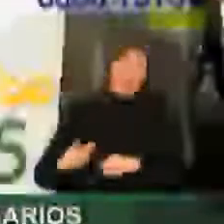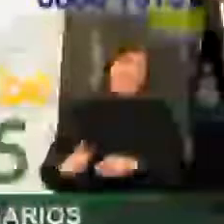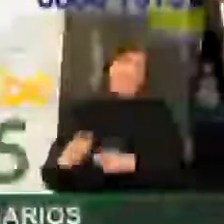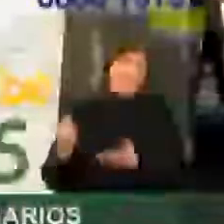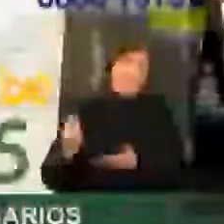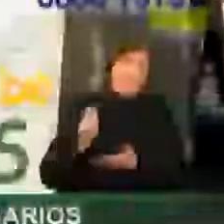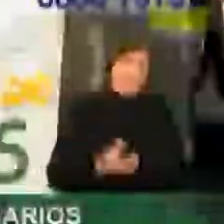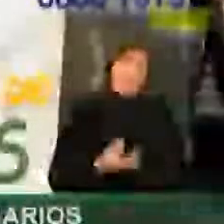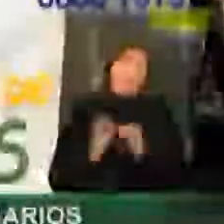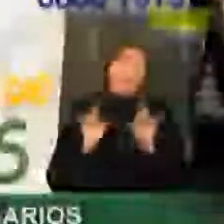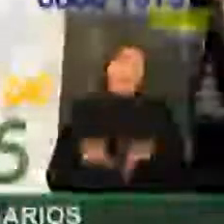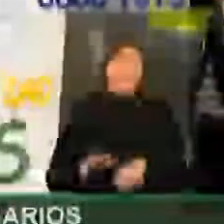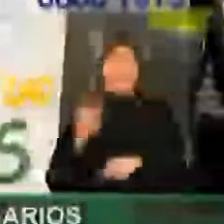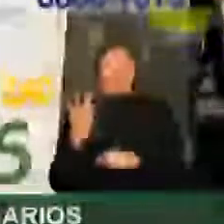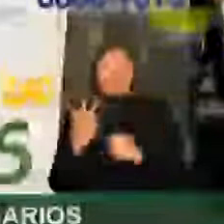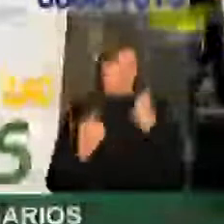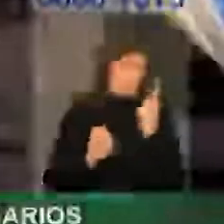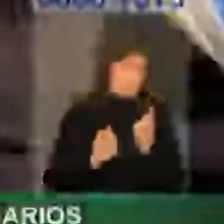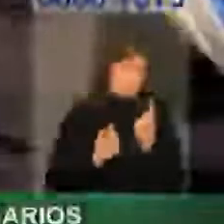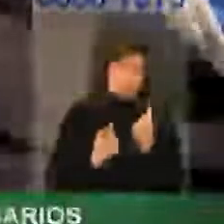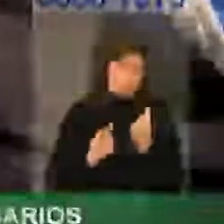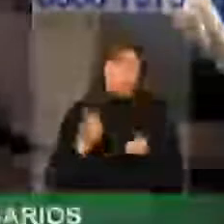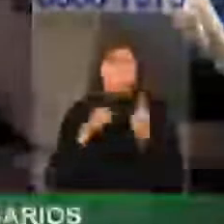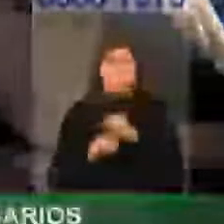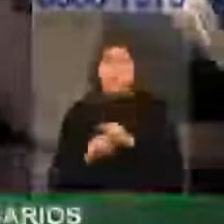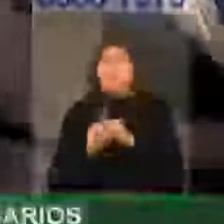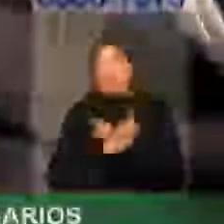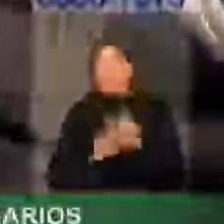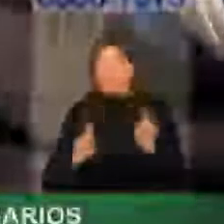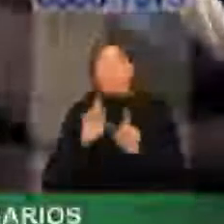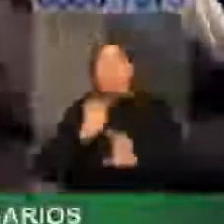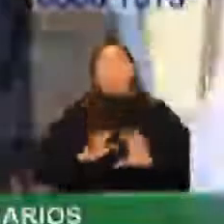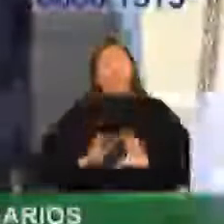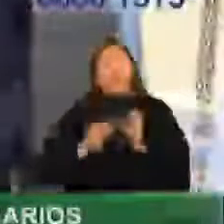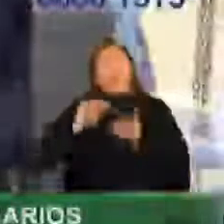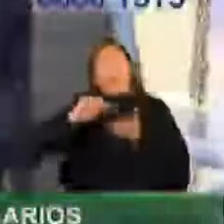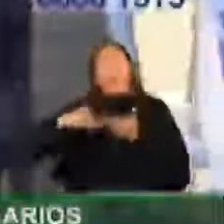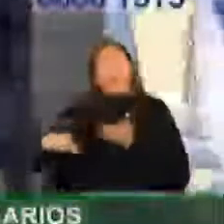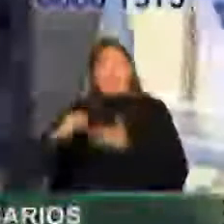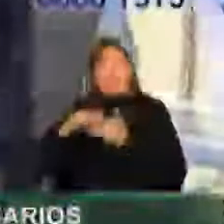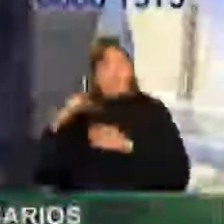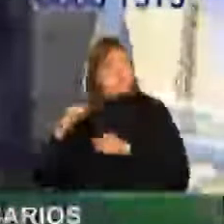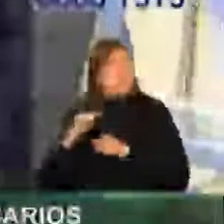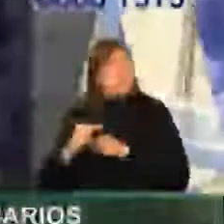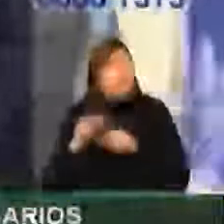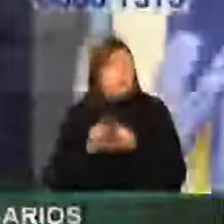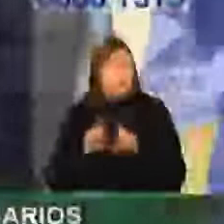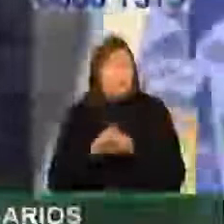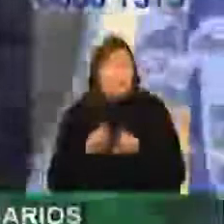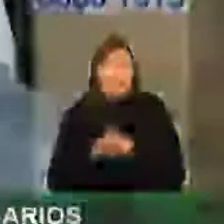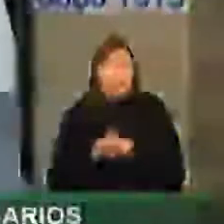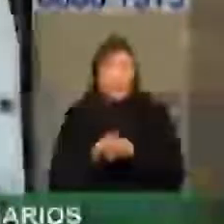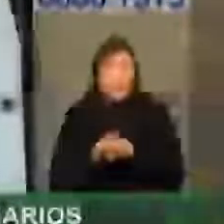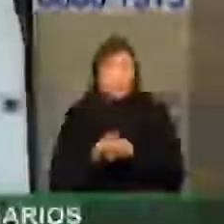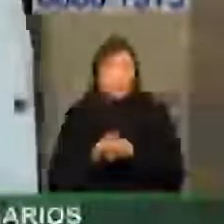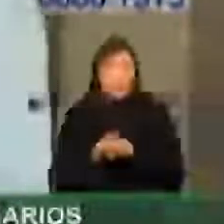solo una de cada tres vacantes y además no ha presupuestado a funcionarios contratados desde hace años, lo que se podría hacer sin costo extra para el